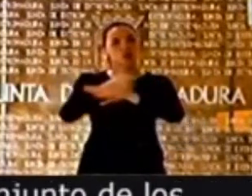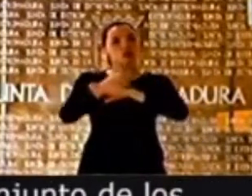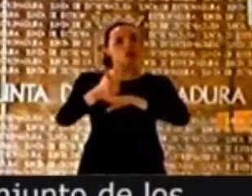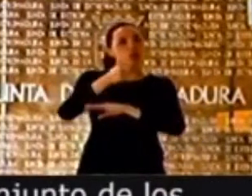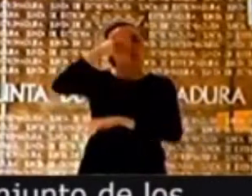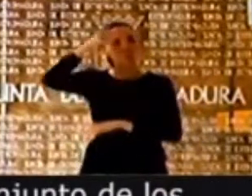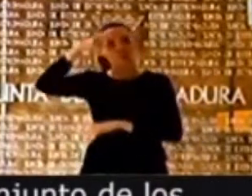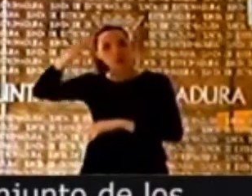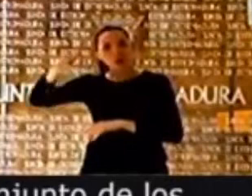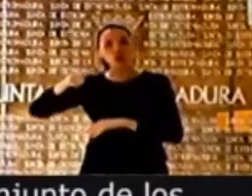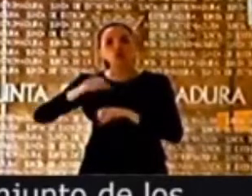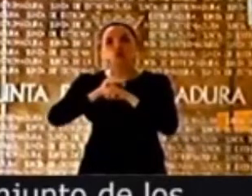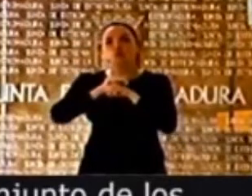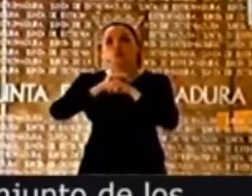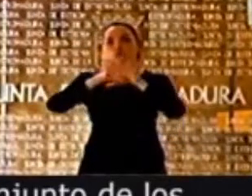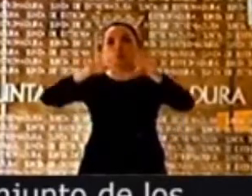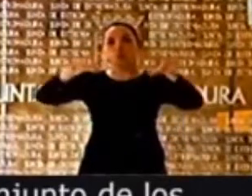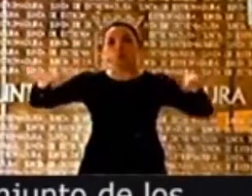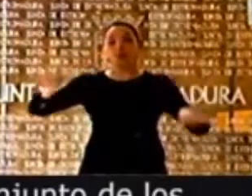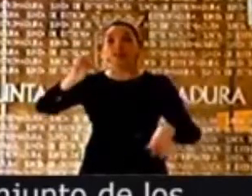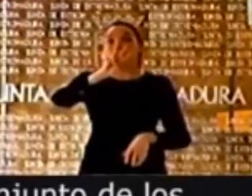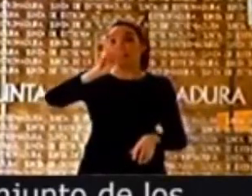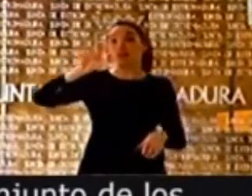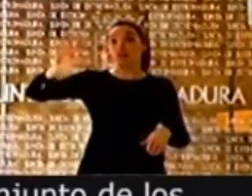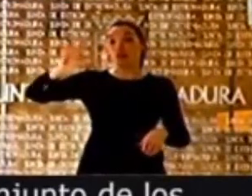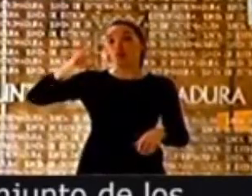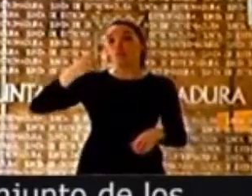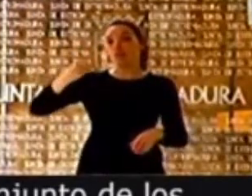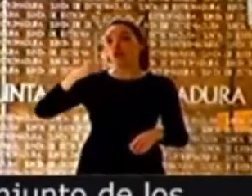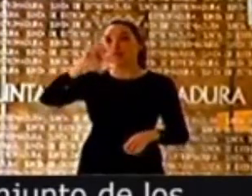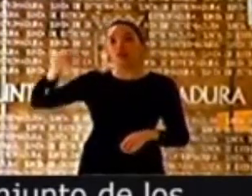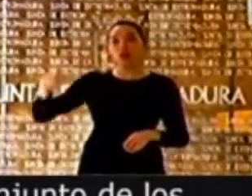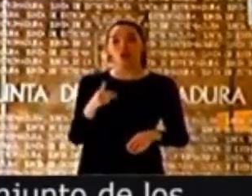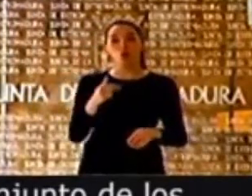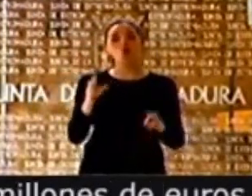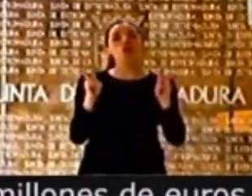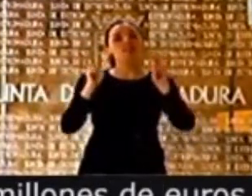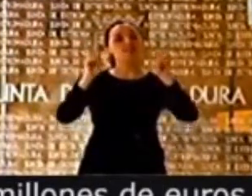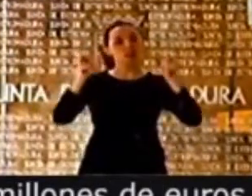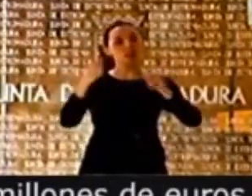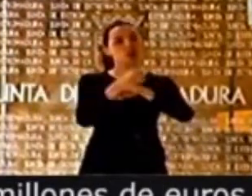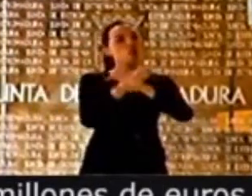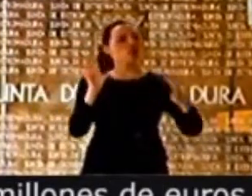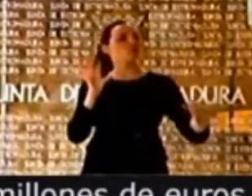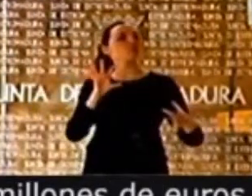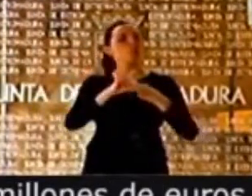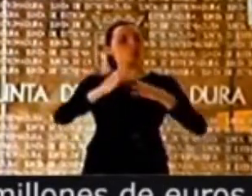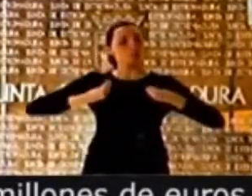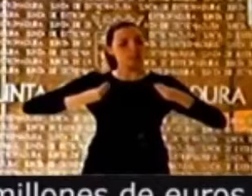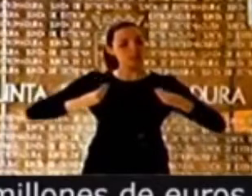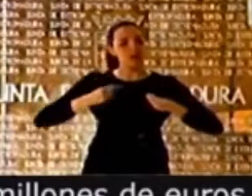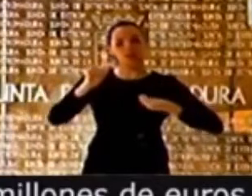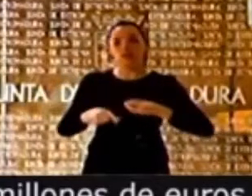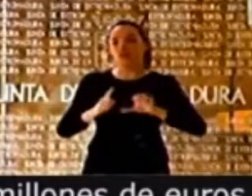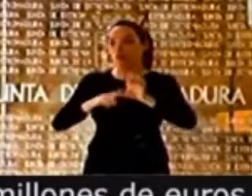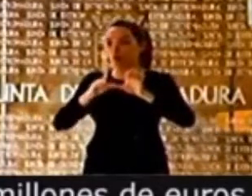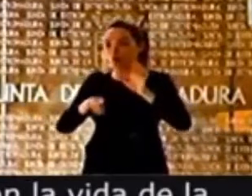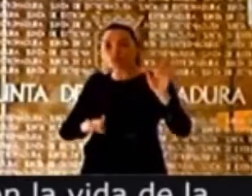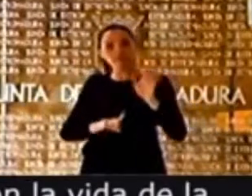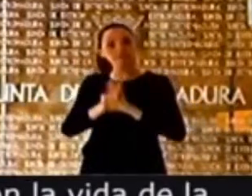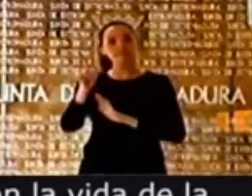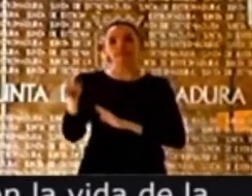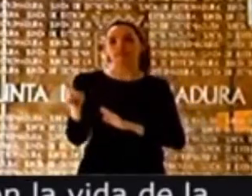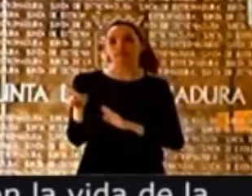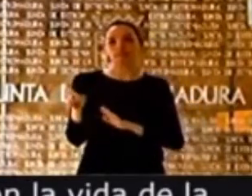municipios. 35 millones de euros de cosas que tienen que ver con la vida de la gente, con la vida de la región, más allá de la